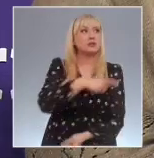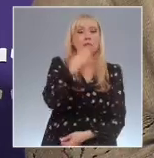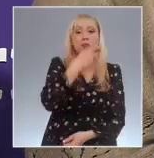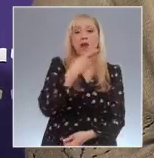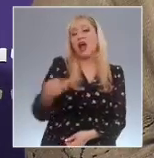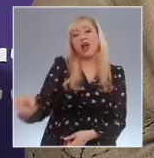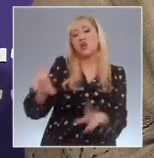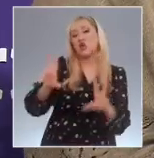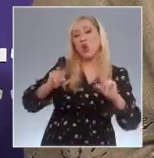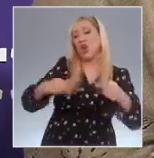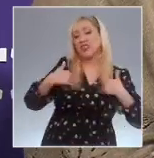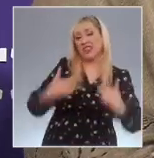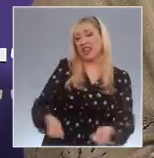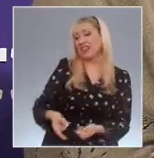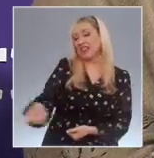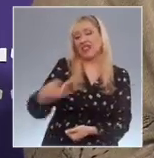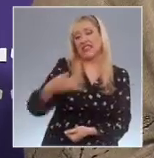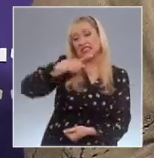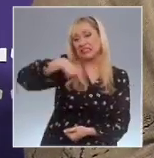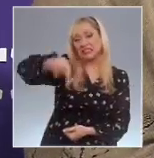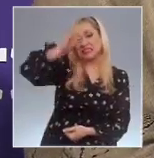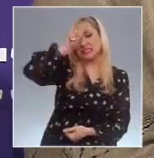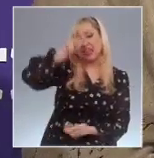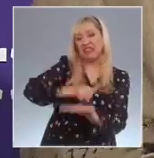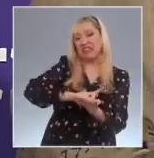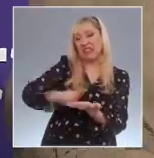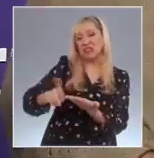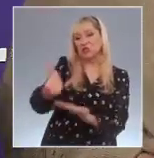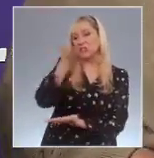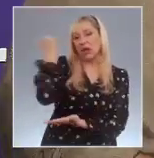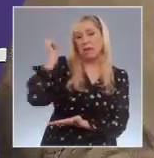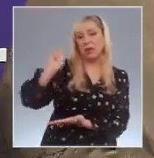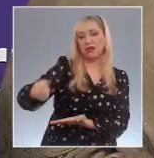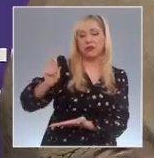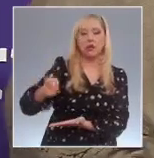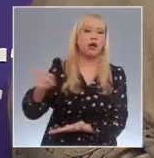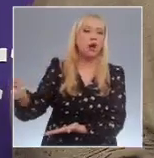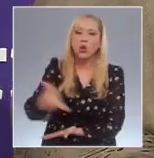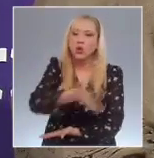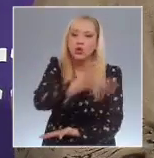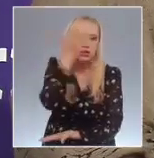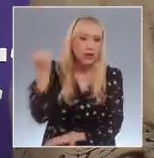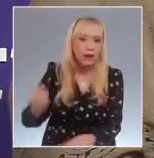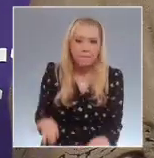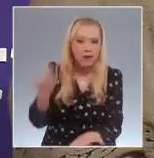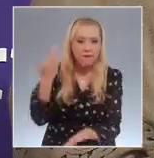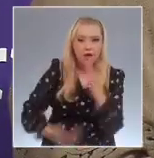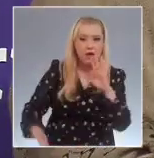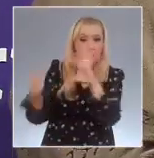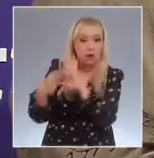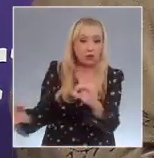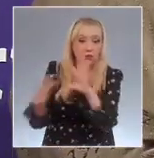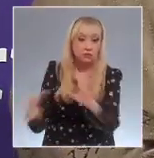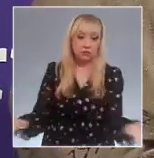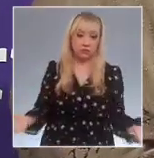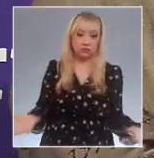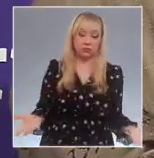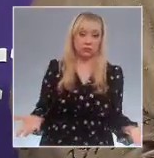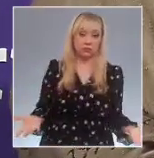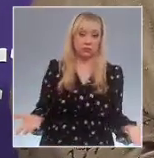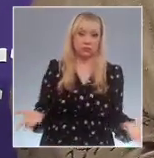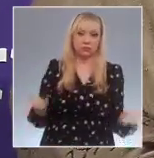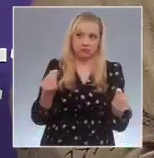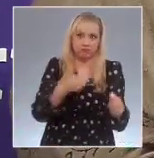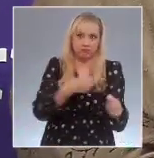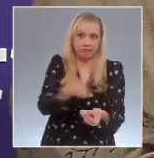porque nadie les ha dicho que en las casas hay derechos, ¿no? Para el canal del Poder Judicial de la Federación,